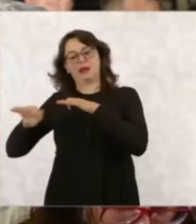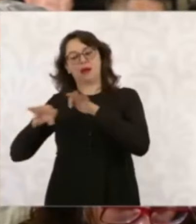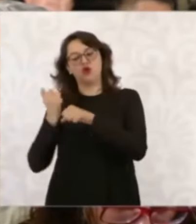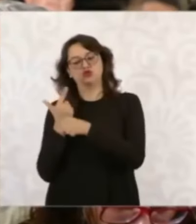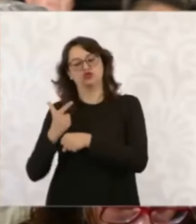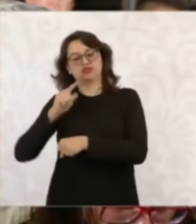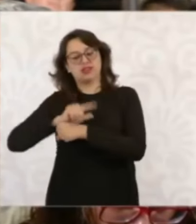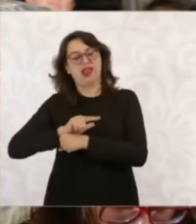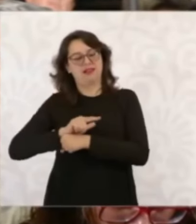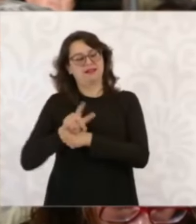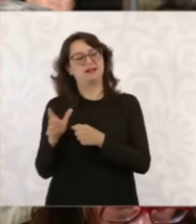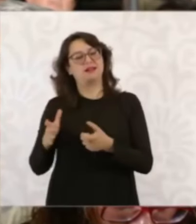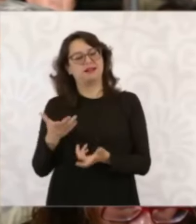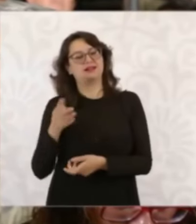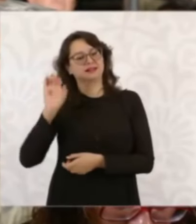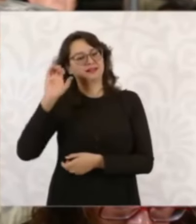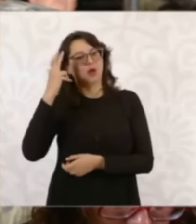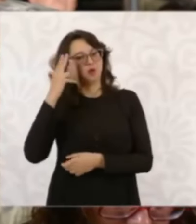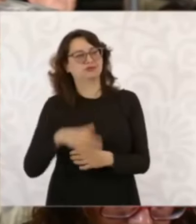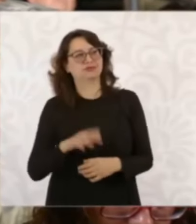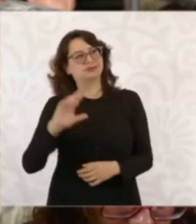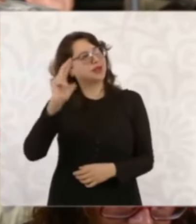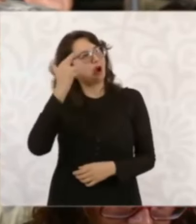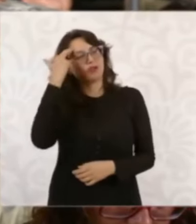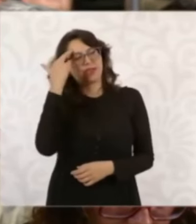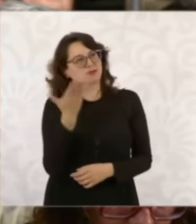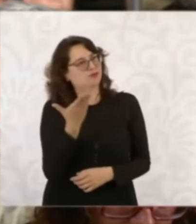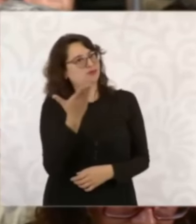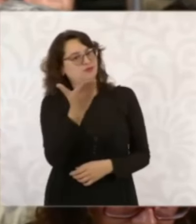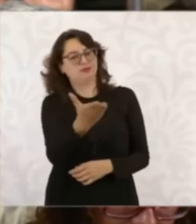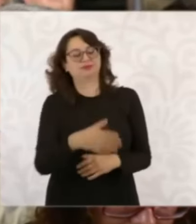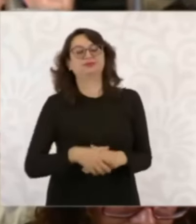Social, precisamente en la universidad, en la UNAM. Pues bueno, Presidenta…